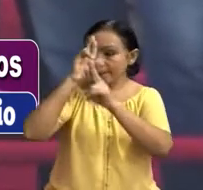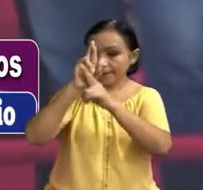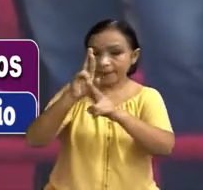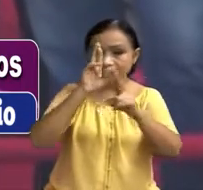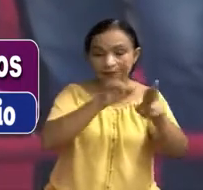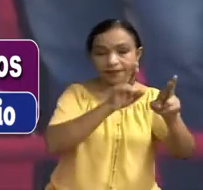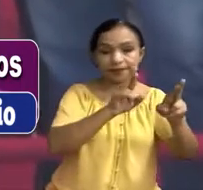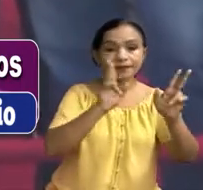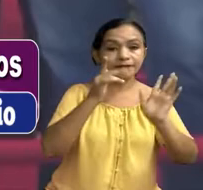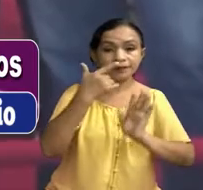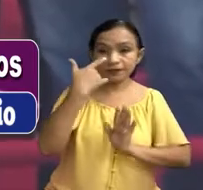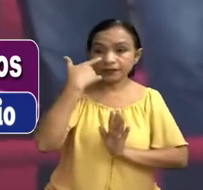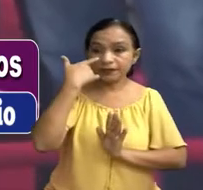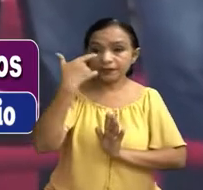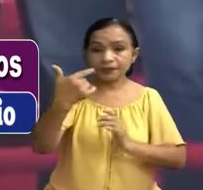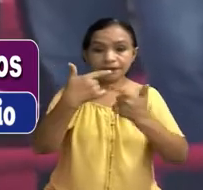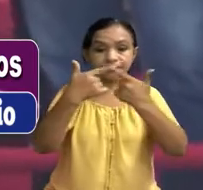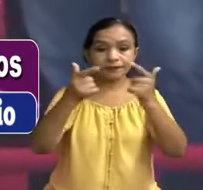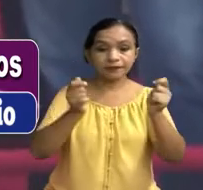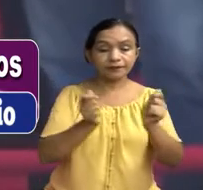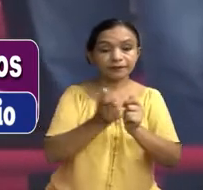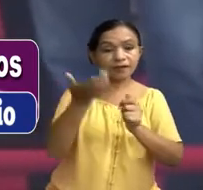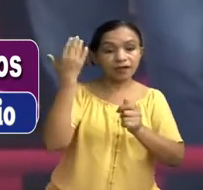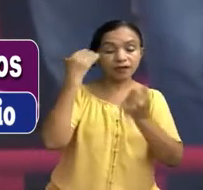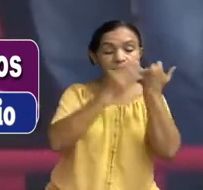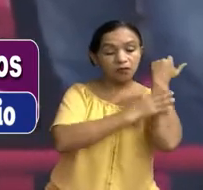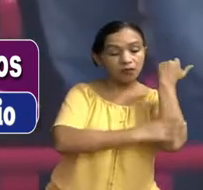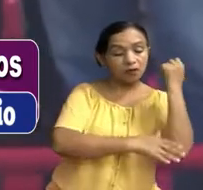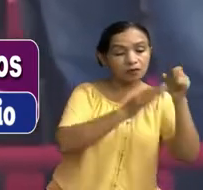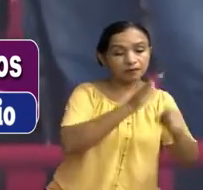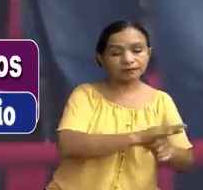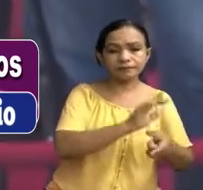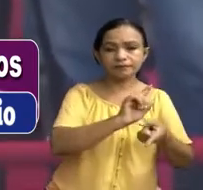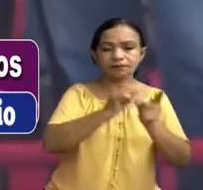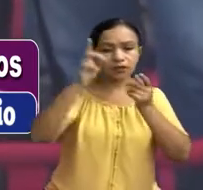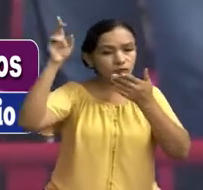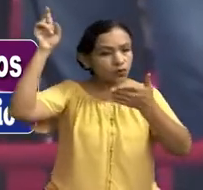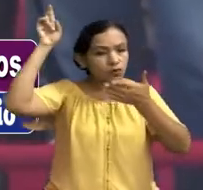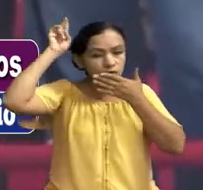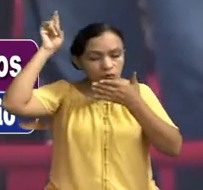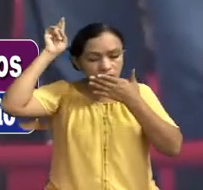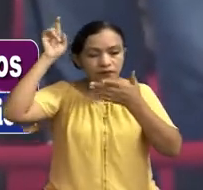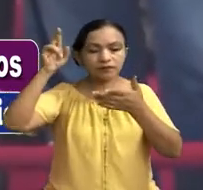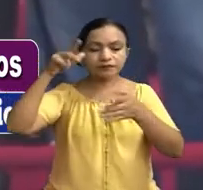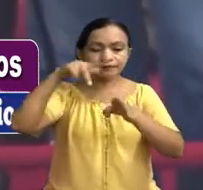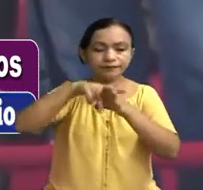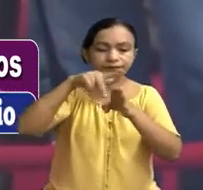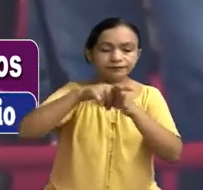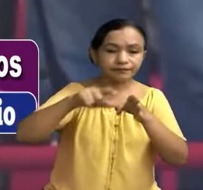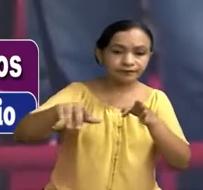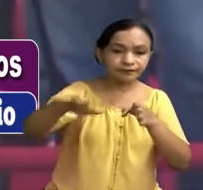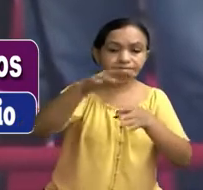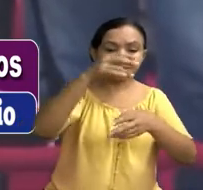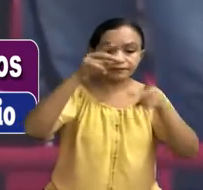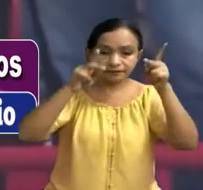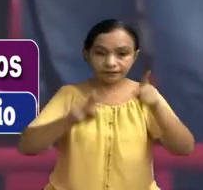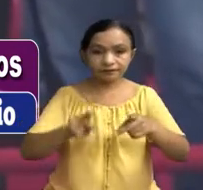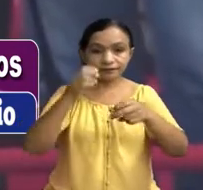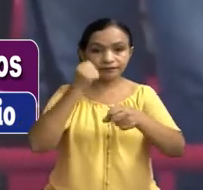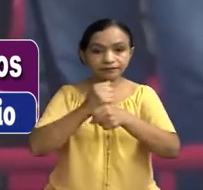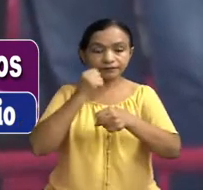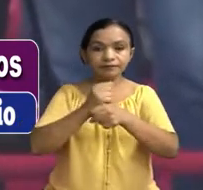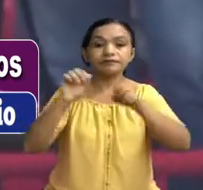el reconocimiento a los sectores históricamente excluidos. Okay. Los indígenas, los campesinos, los trabajadores, ¿verdad?,